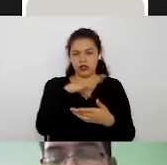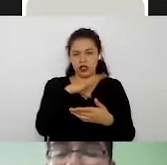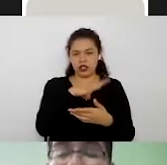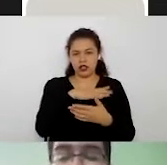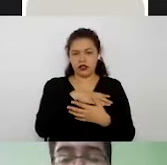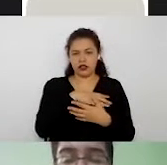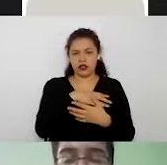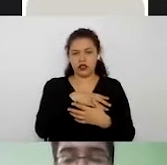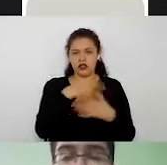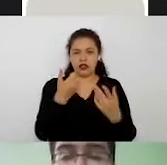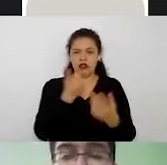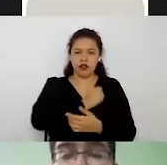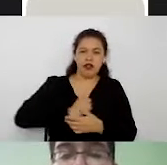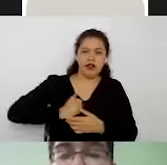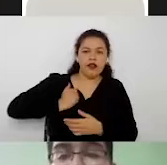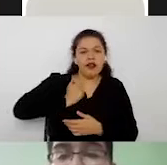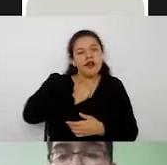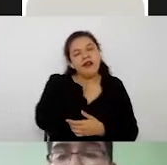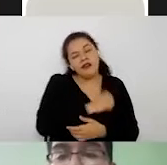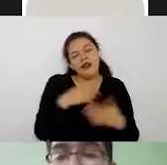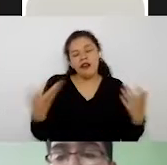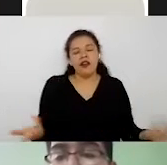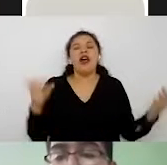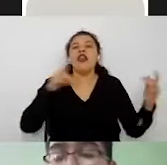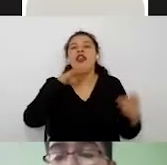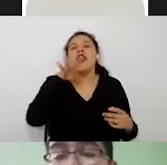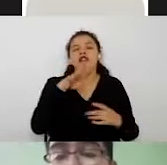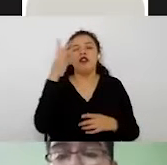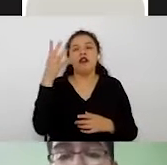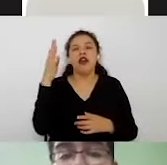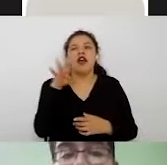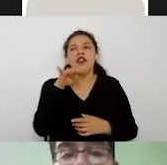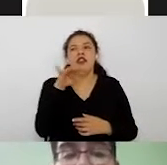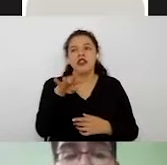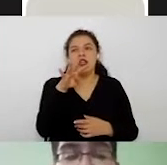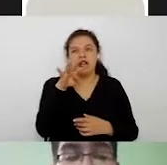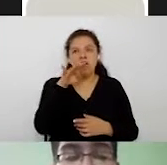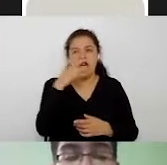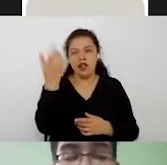Desafortunadamente, en los hechos que ocurrieron el 19 de septiembre del 2017,